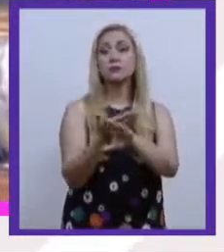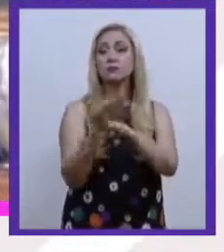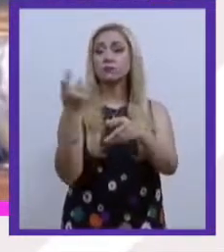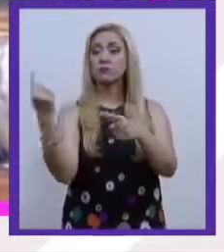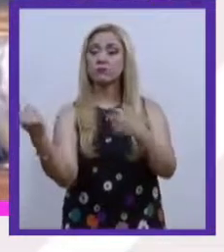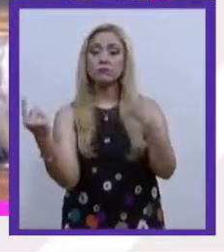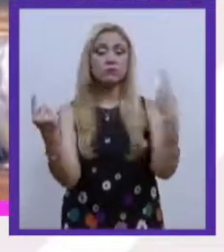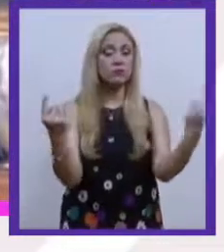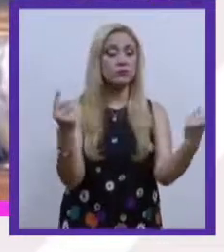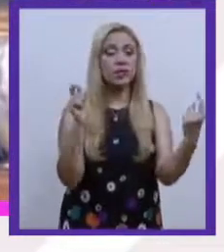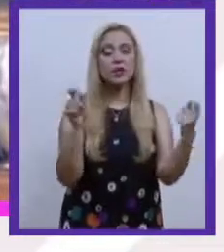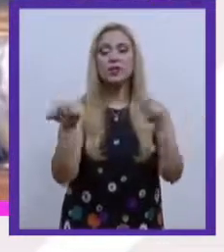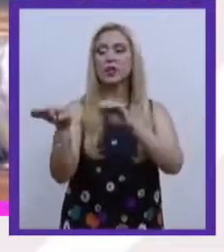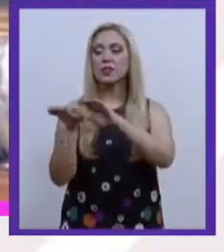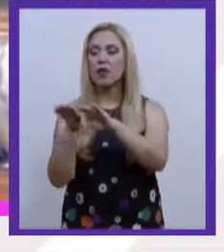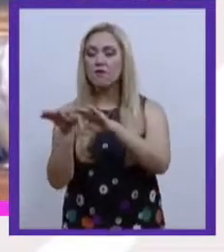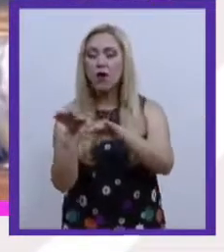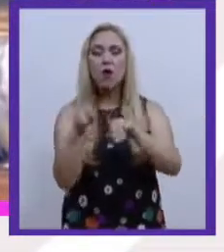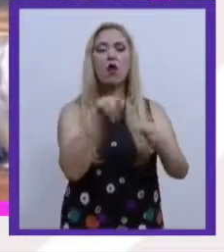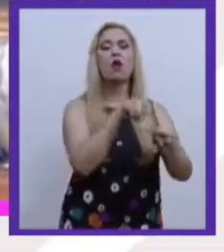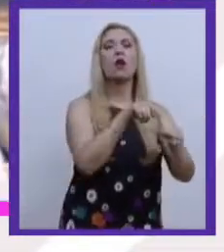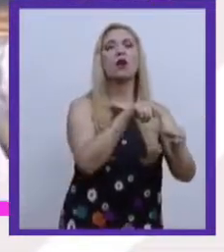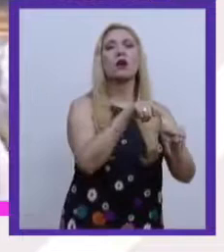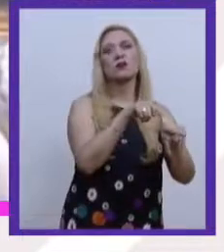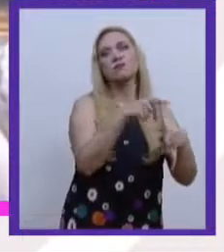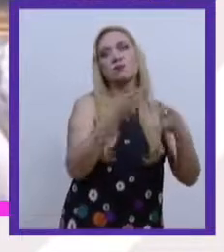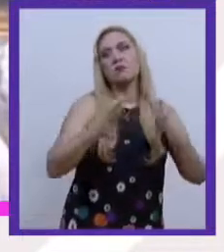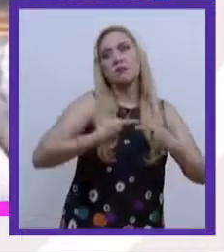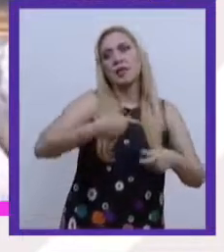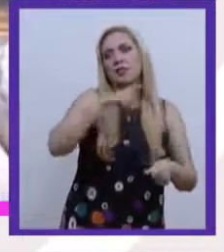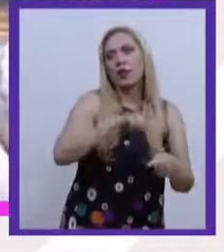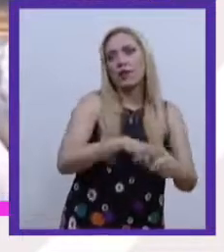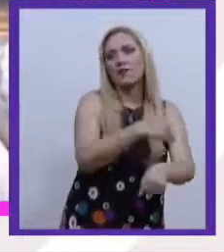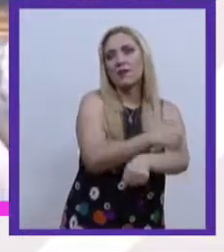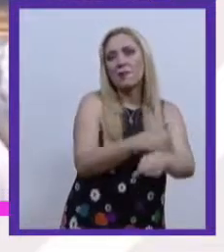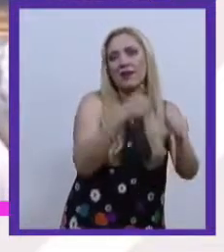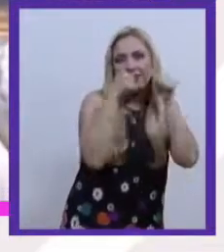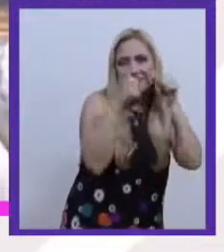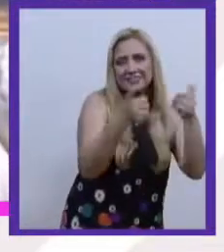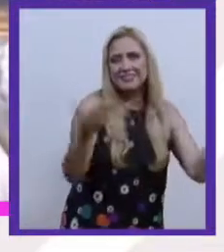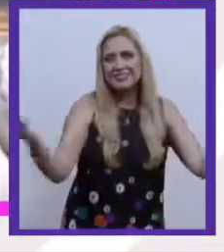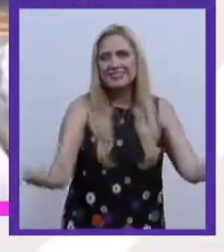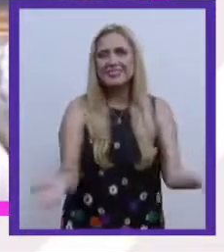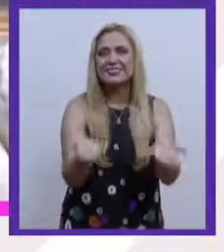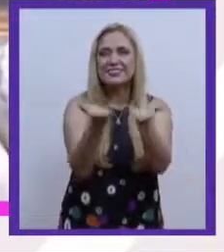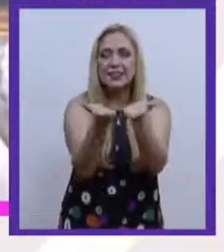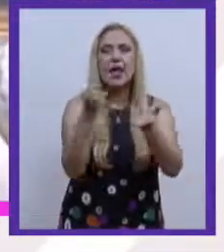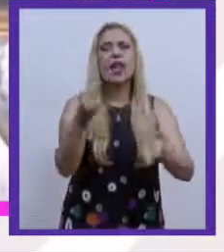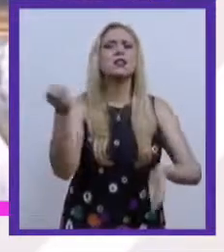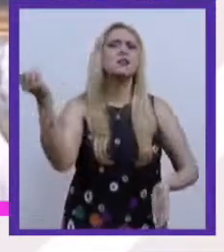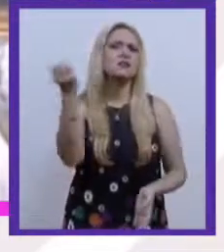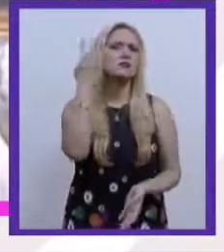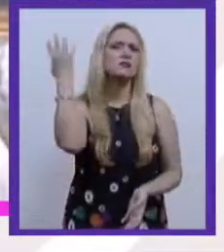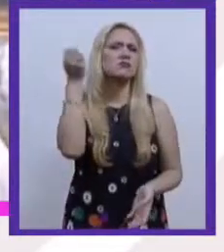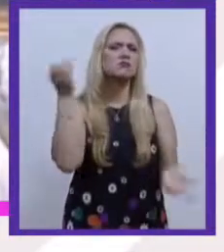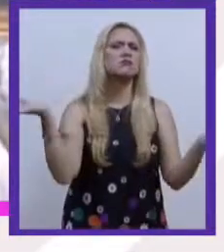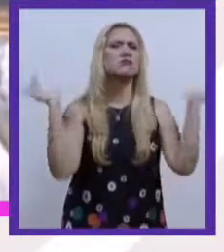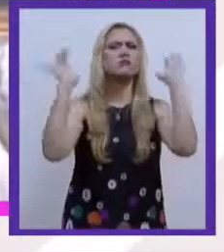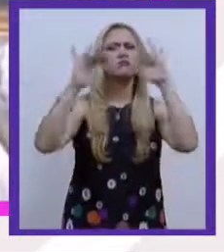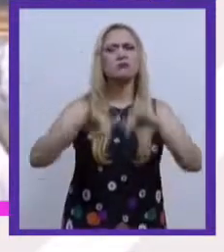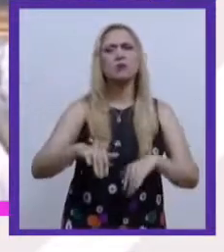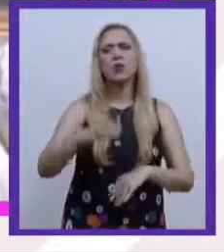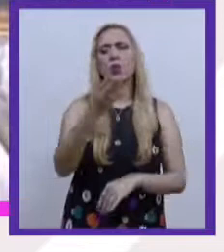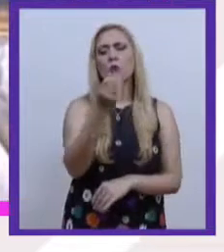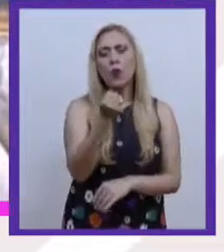vida laboral y la vida personal y familiar. Este programa forma parte del simposio del mismo nombre que ha tenido lugar los